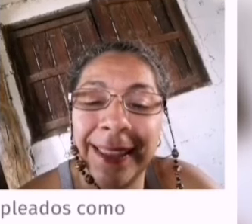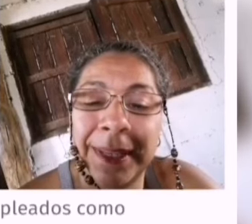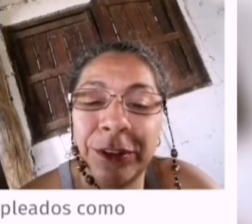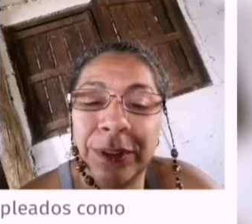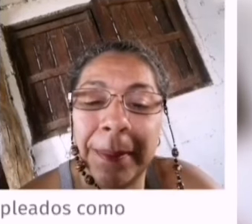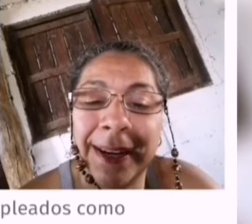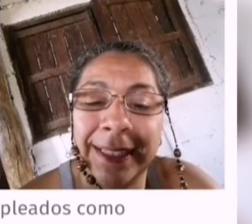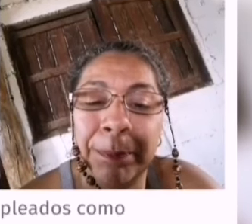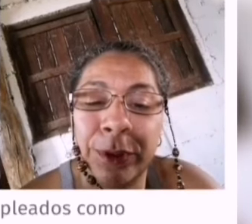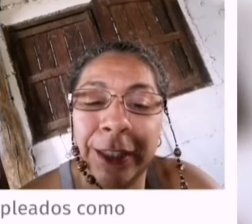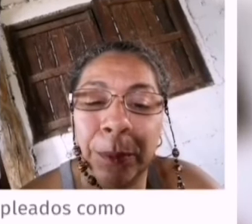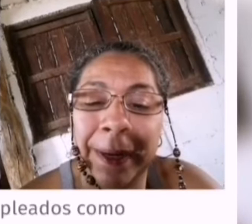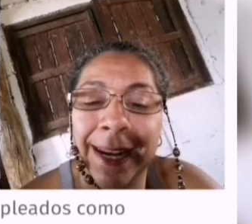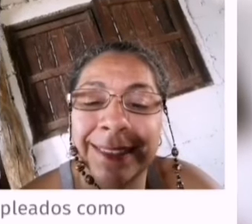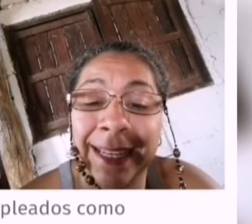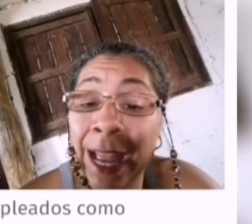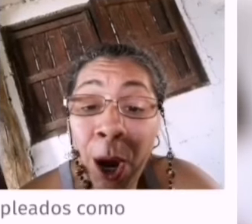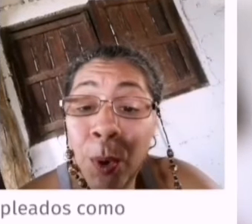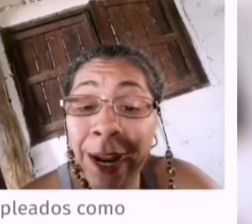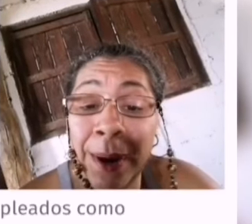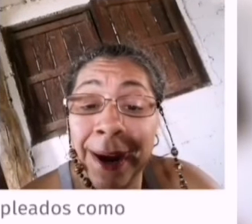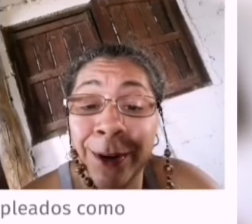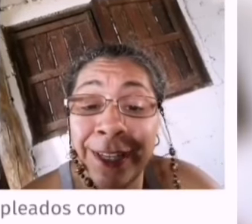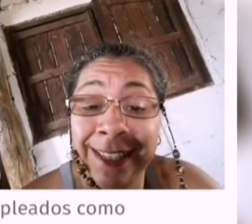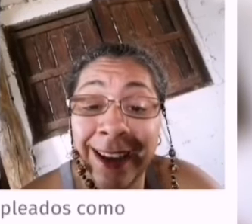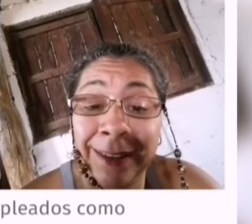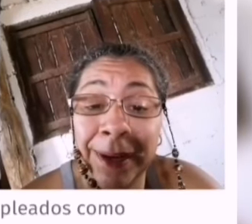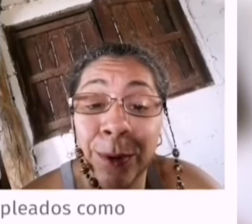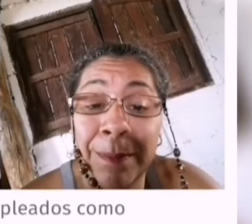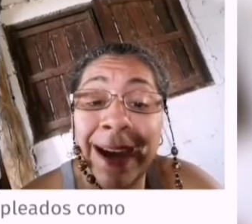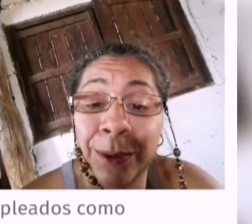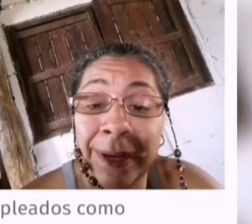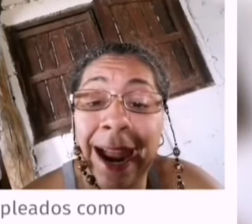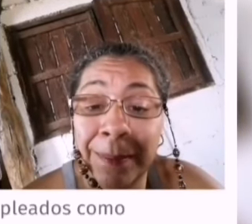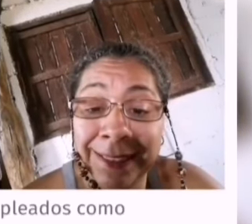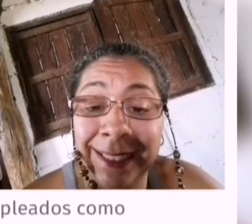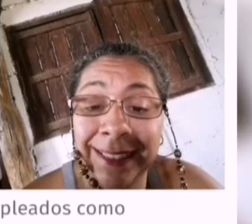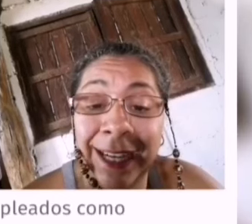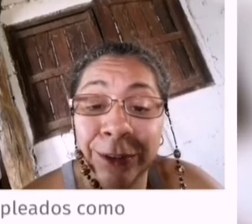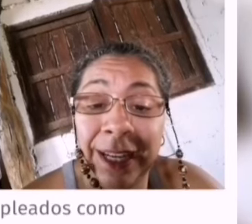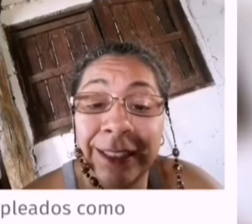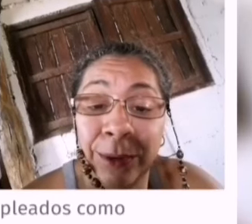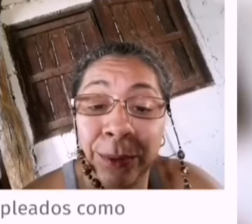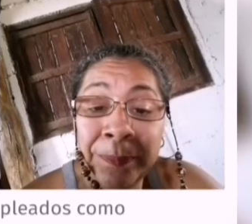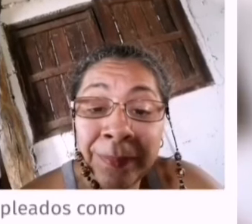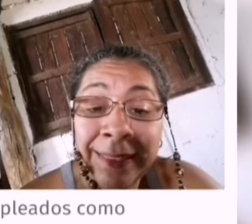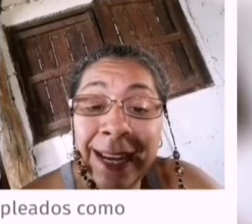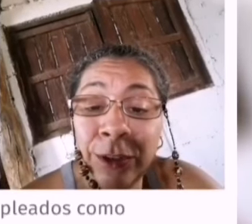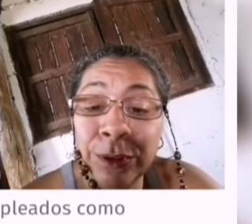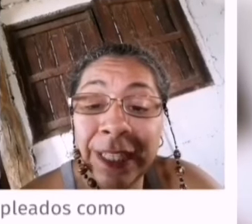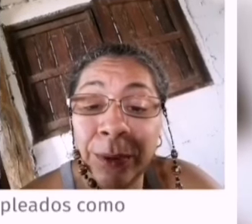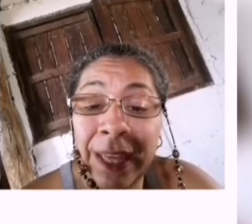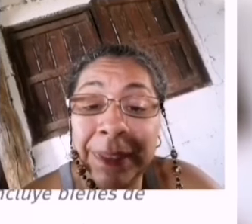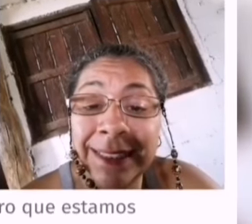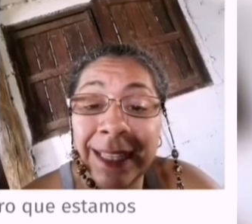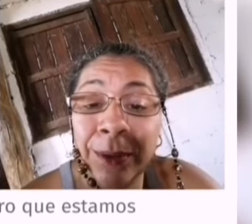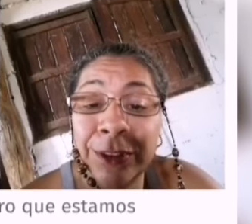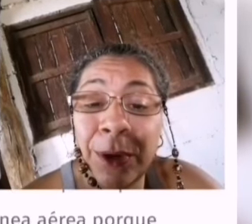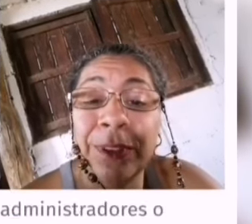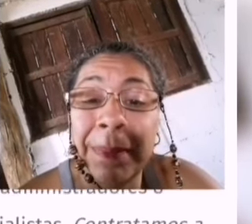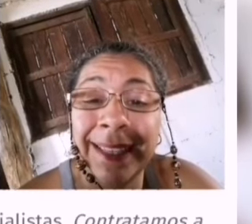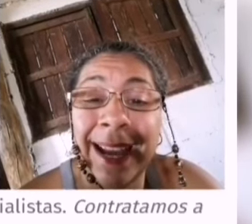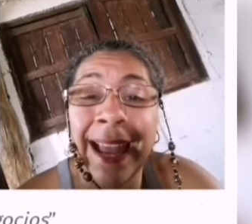a Mexicana de Aviación, trabajan en el proyecto para lanzar una nueva aerolínea, reveló Marco Calva, secretario técnico del Consejo de